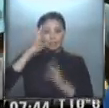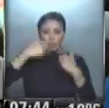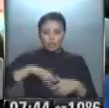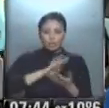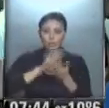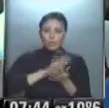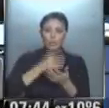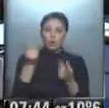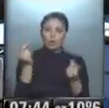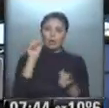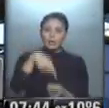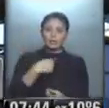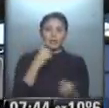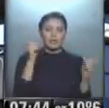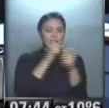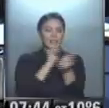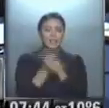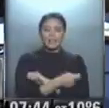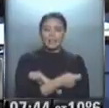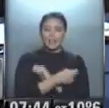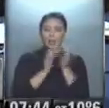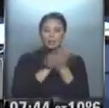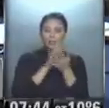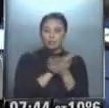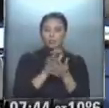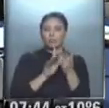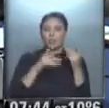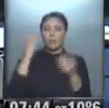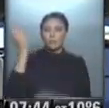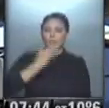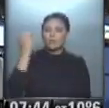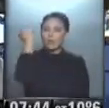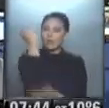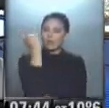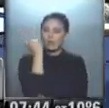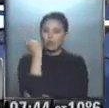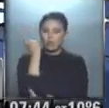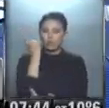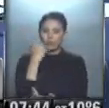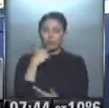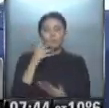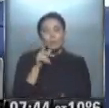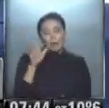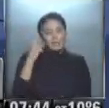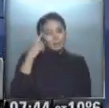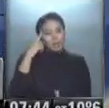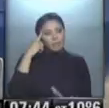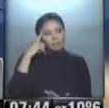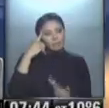soluciones, cambios, conquistas en lo social, en lo económico y lo productivo, me parece una